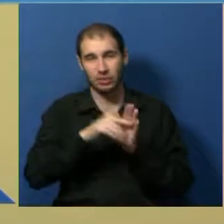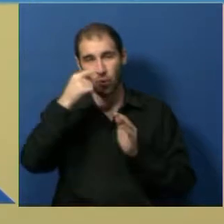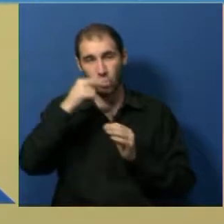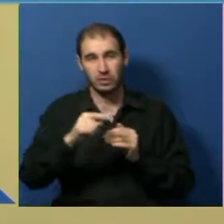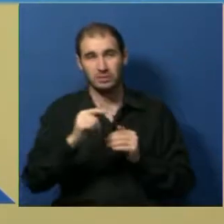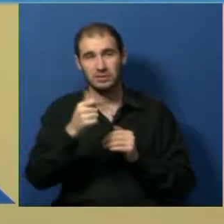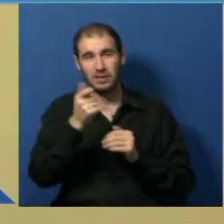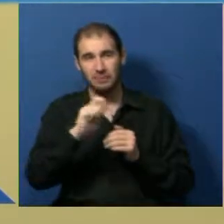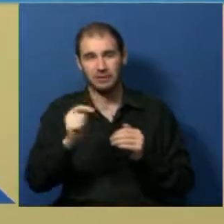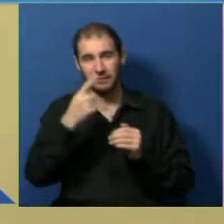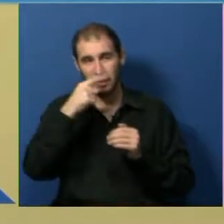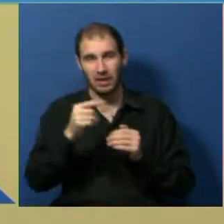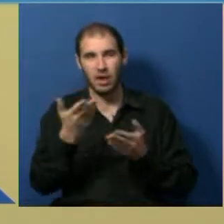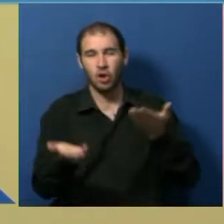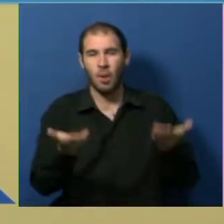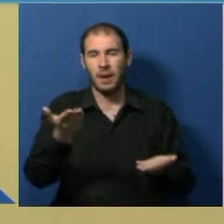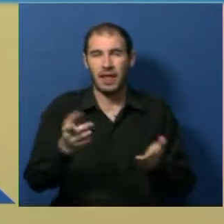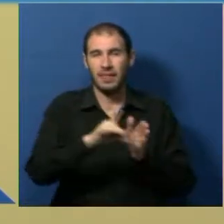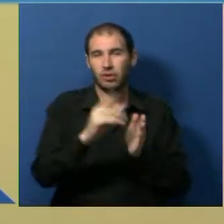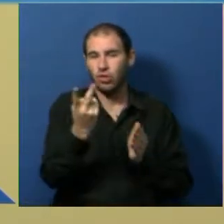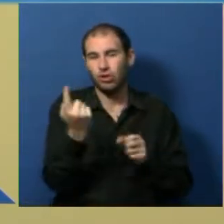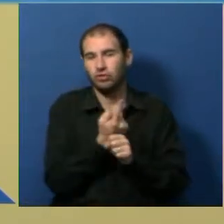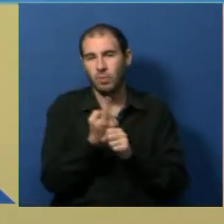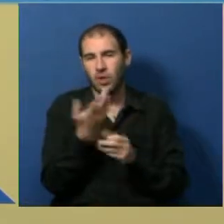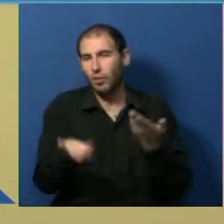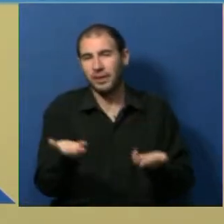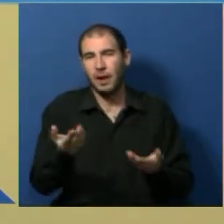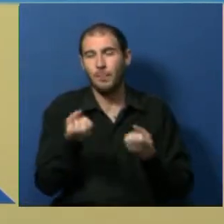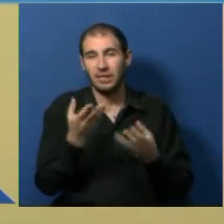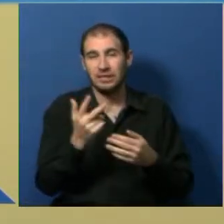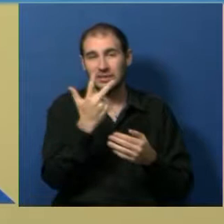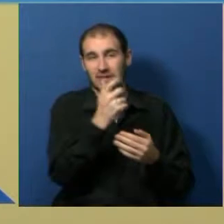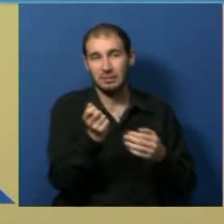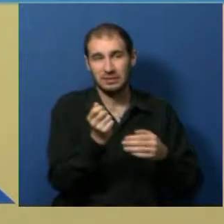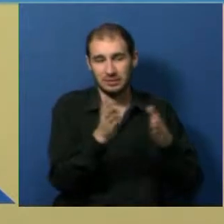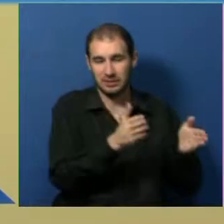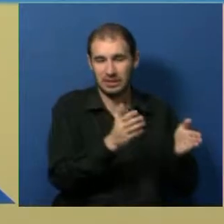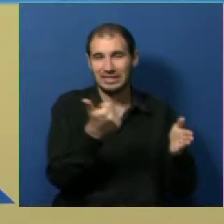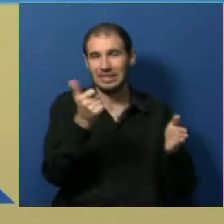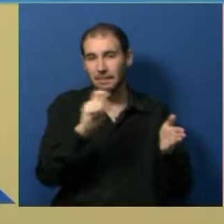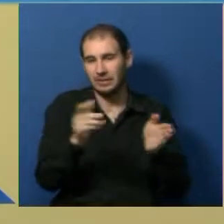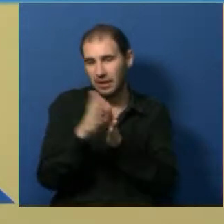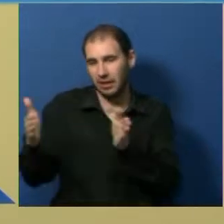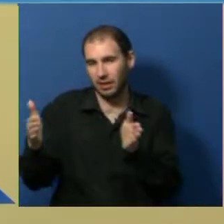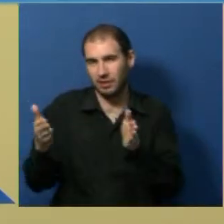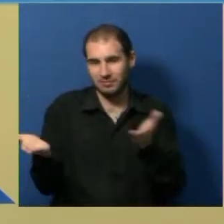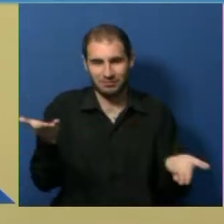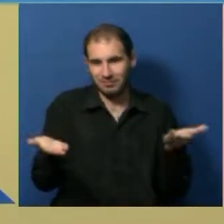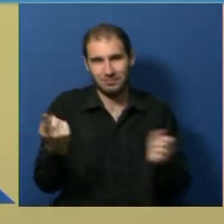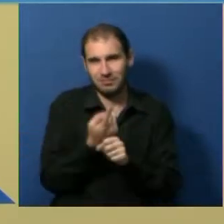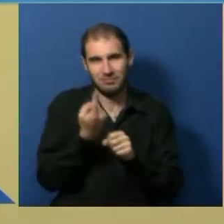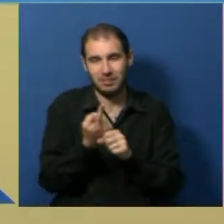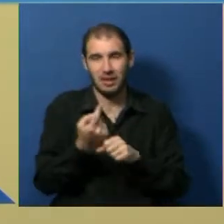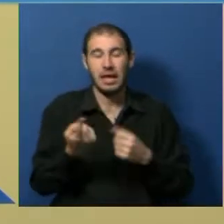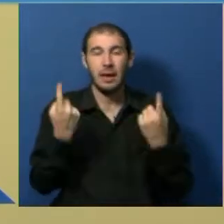del segundo semestre, es decir, no podemos comparar los dos datos. ¿Por qué? Porque tenemos un trimestre por un lado y un semestre por el otro, no son comparables.